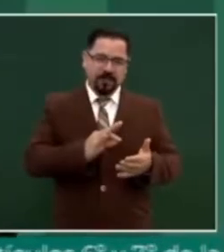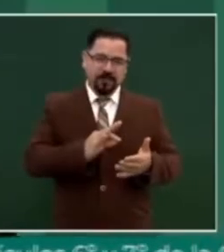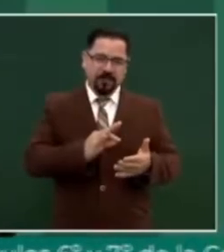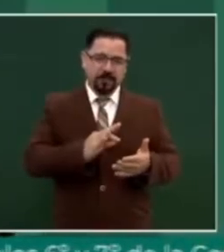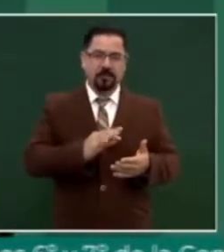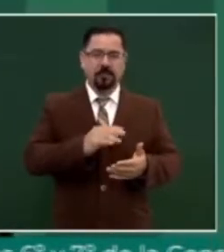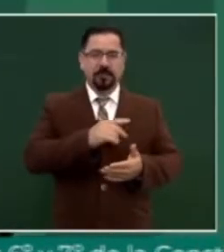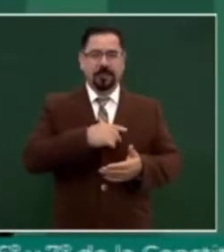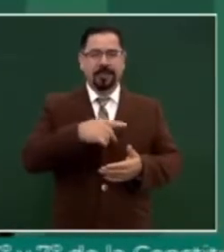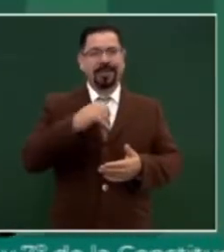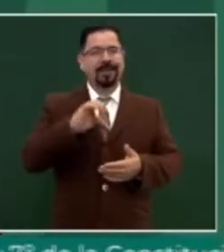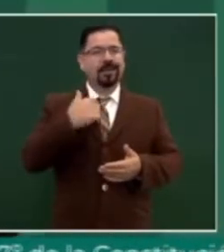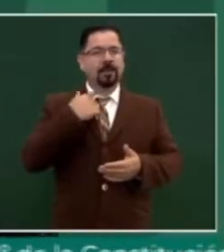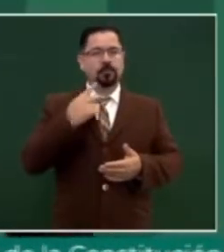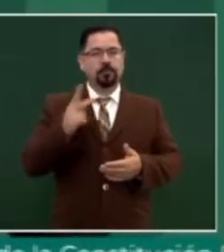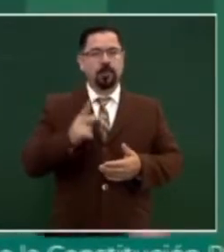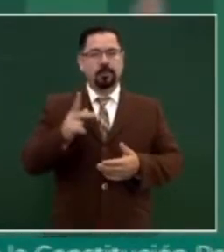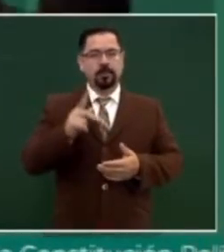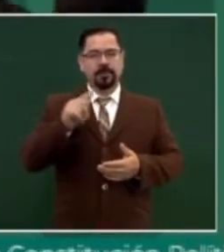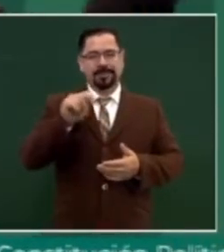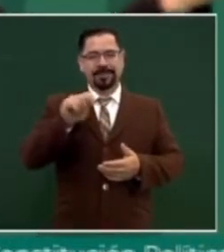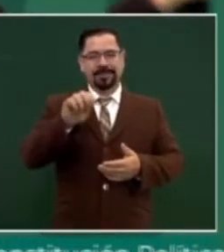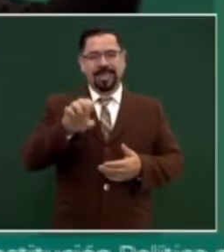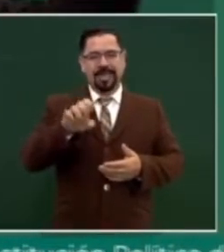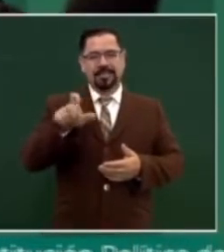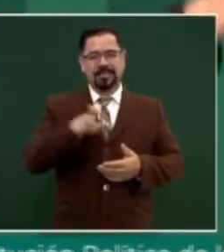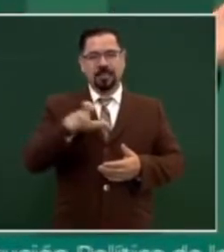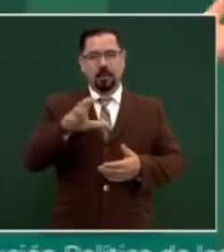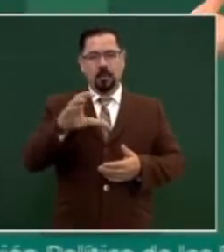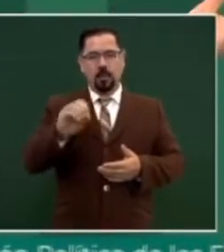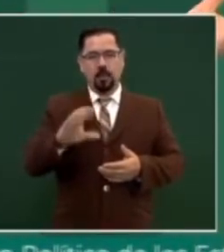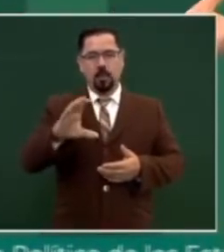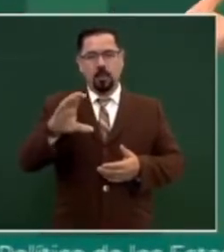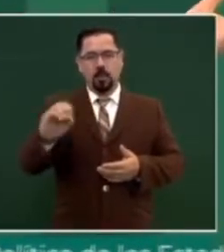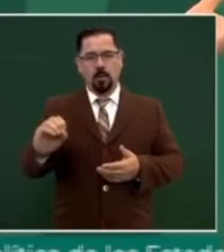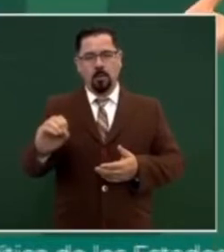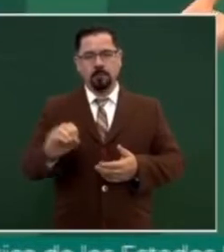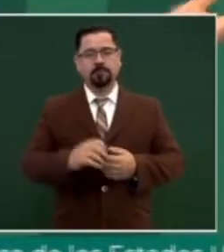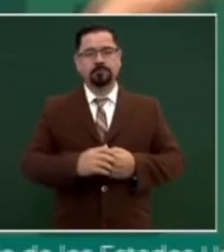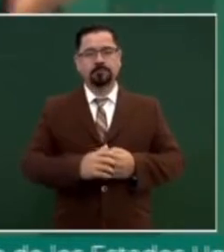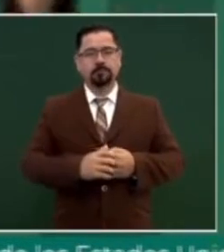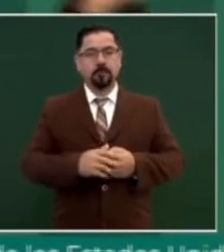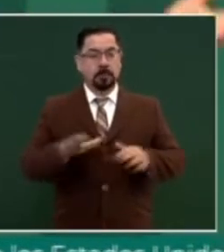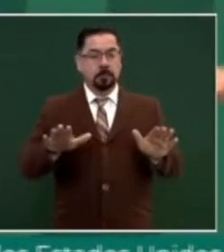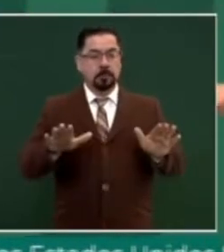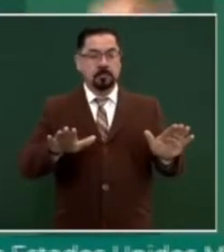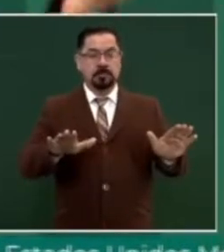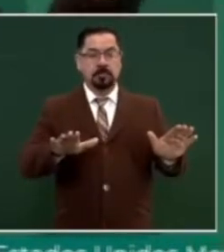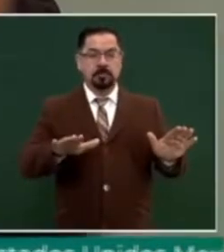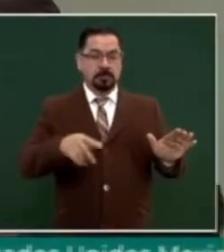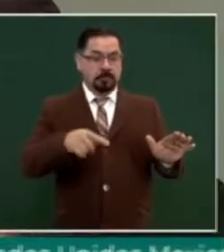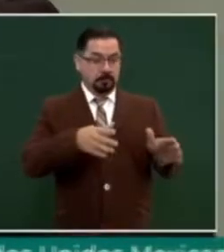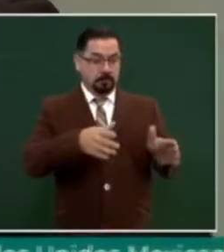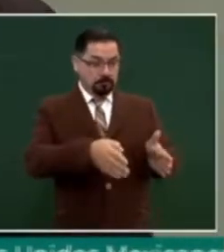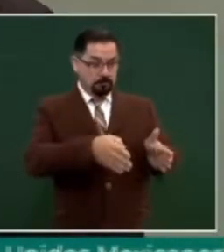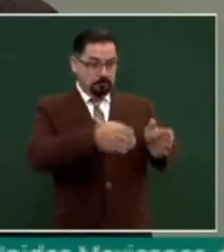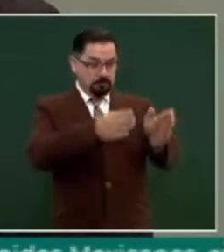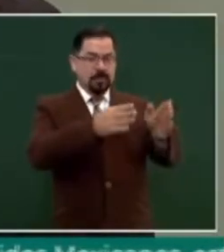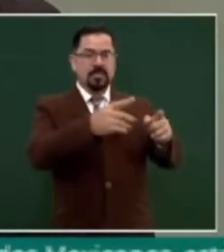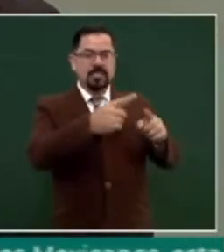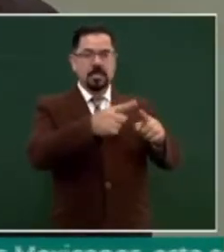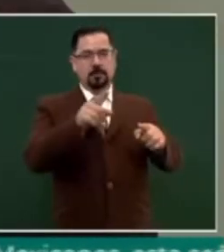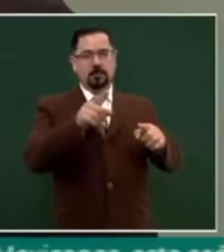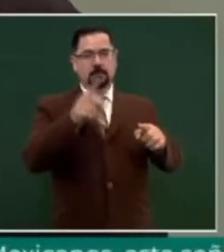texcoco la pista principal iba a ser la empresa de comunicación de información